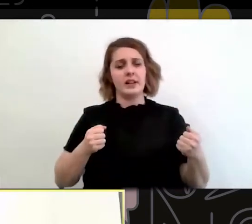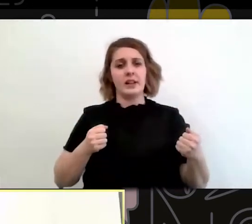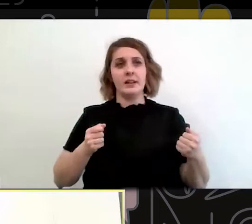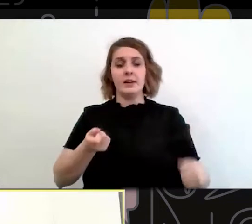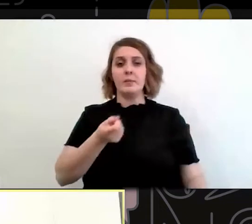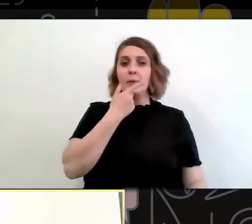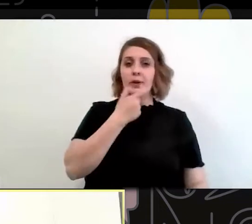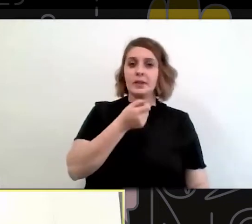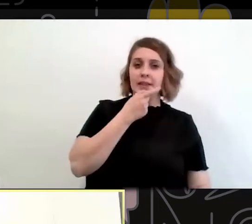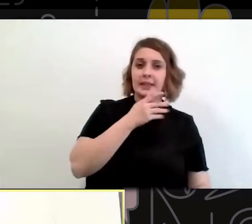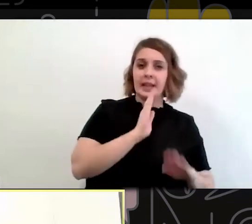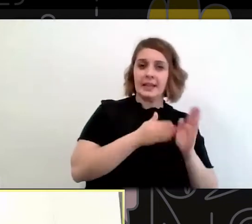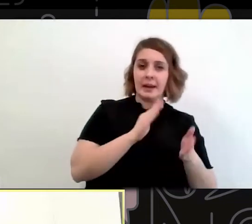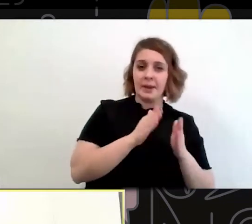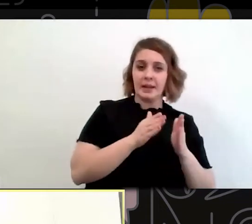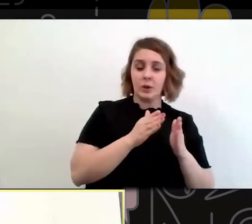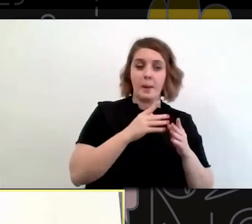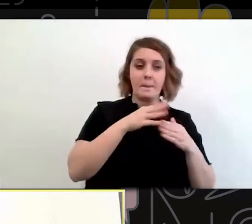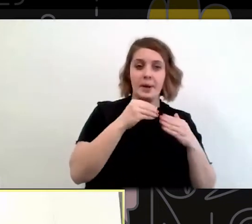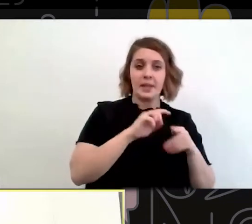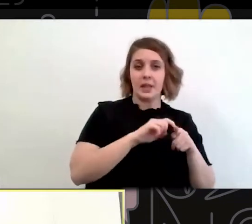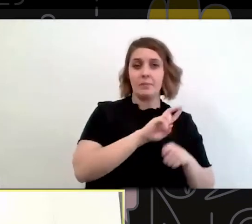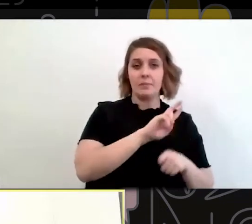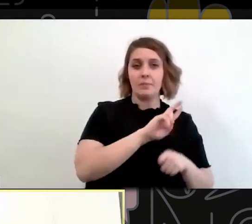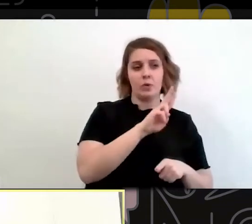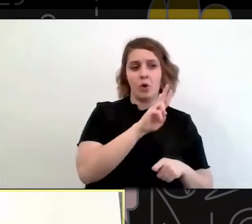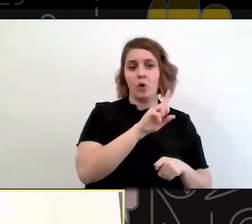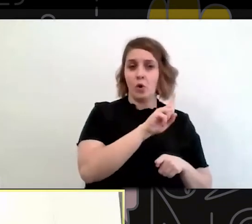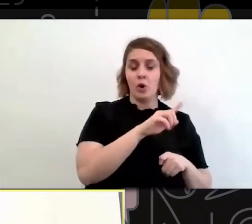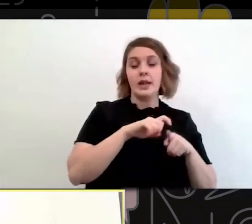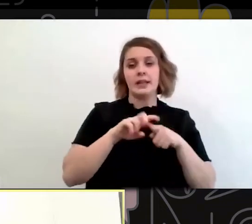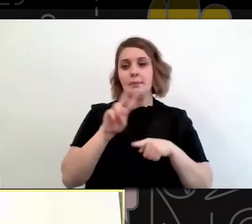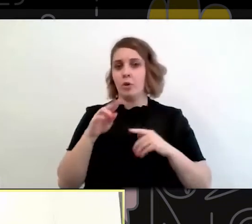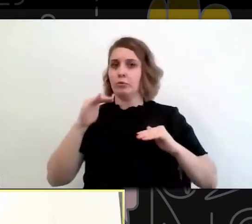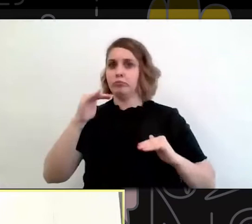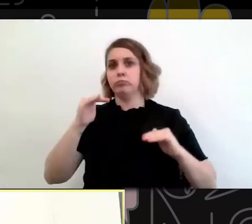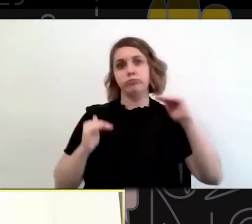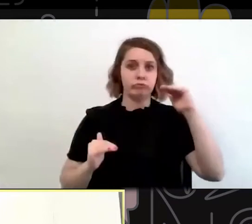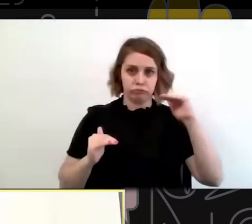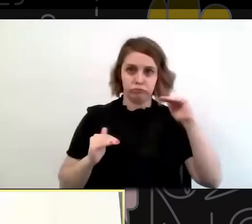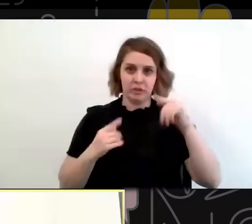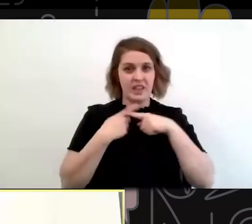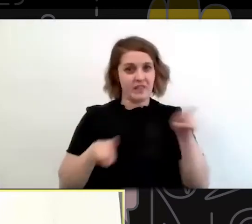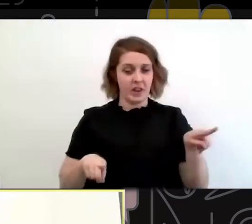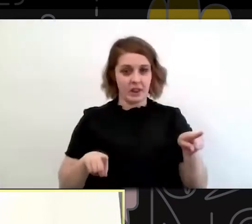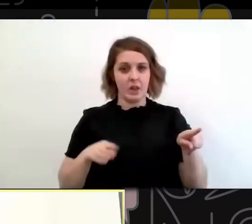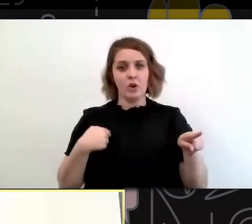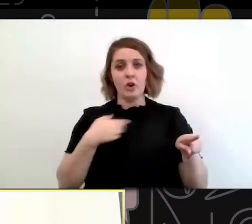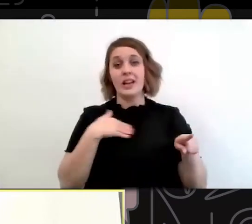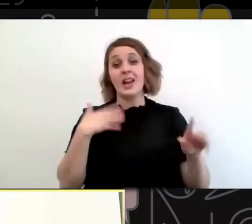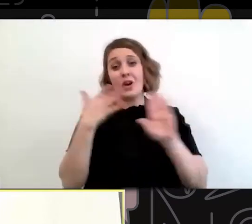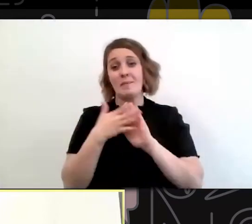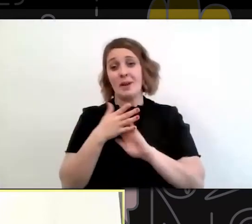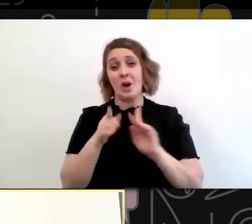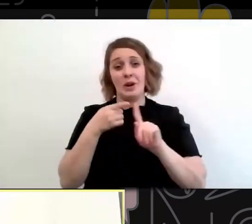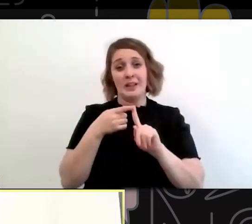tratamiento con el paciente tipo 1. A ver, voy a intentar explicarlo para que nadie se ofenda.